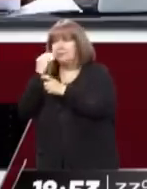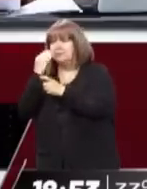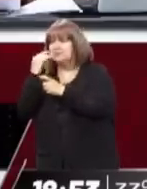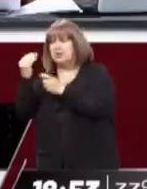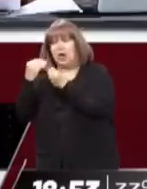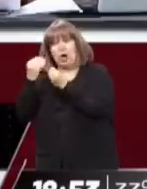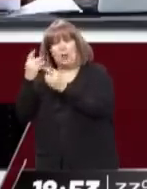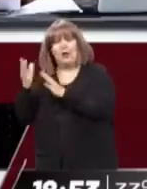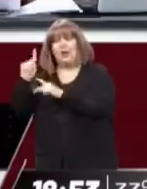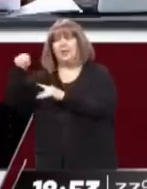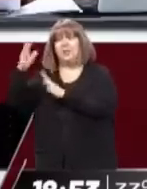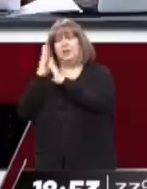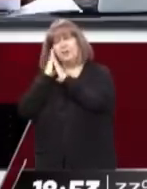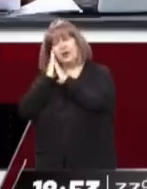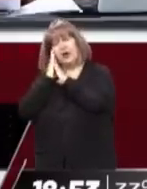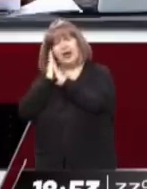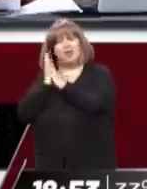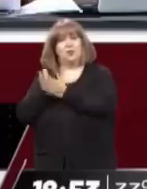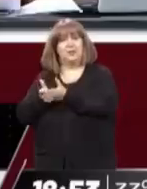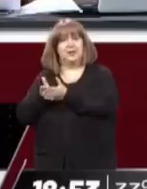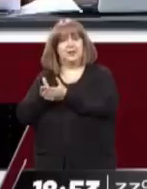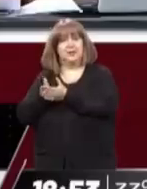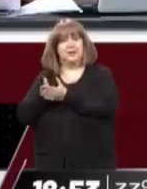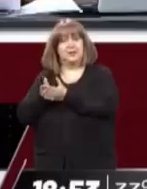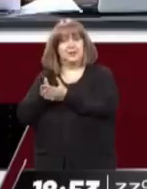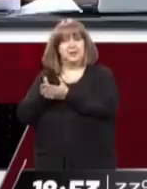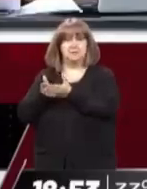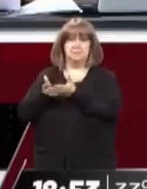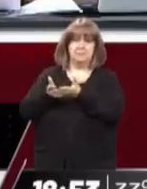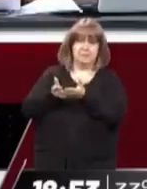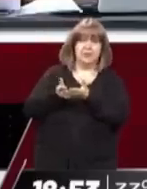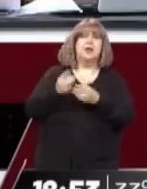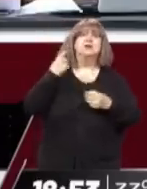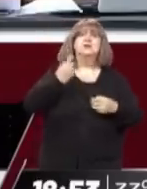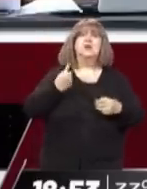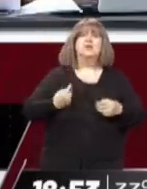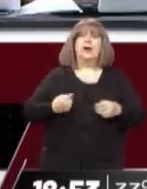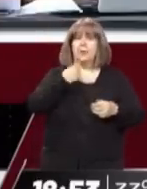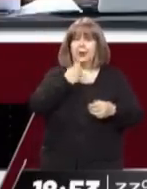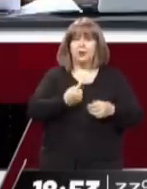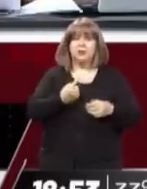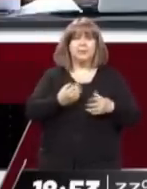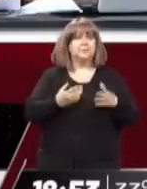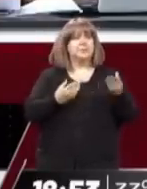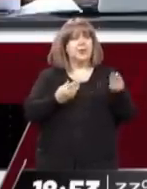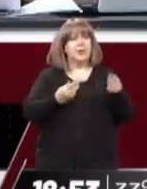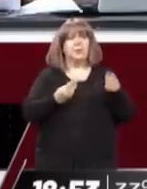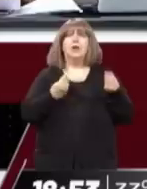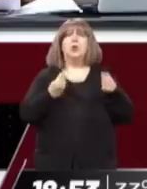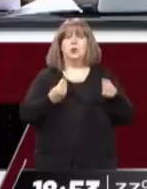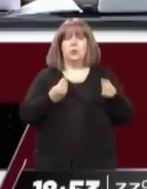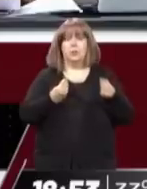un ¿Y esto digamos, no es un perfil homicida, o sea, de una persona que tiene, no sé, que puede desarrollar esto